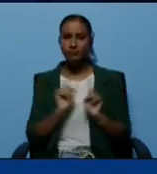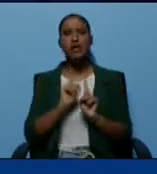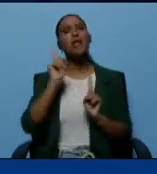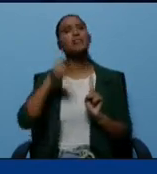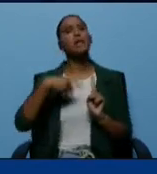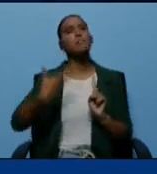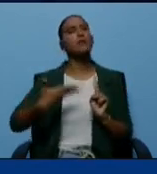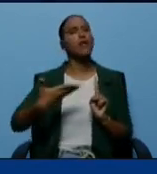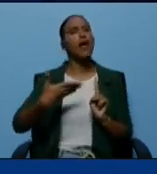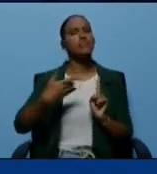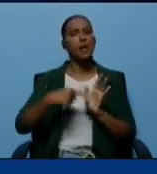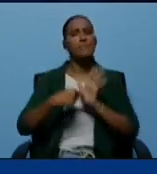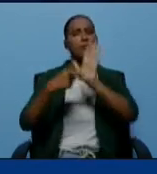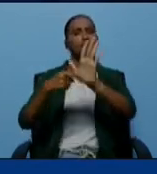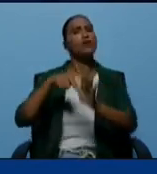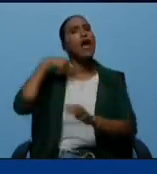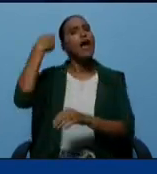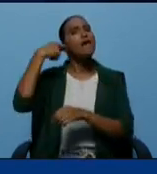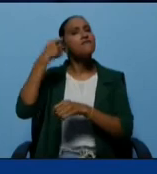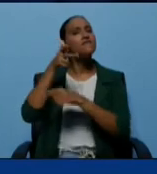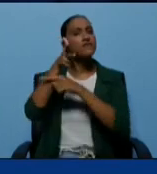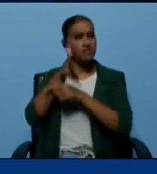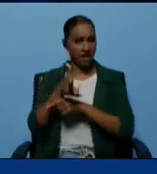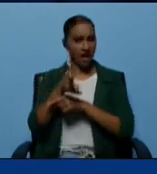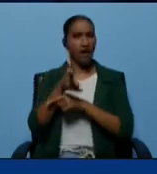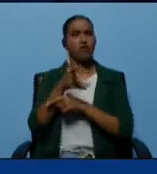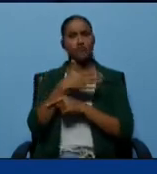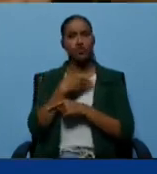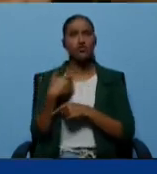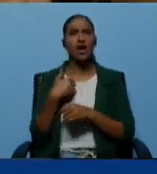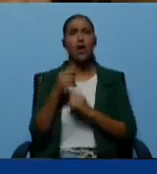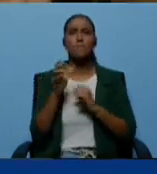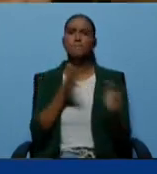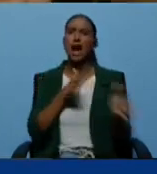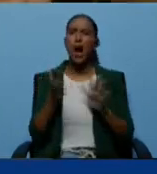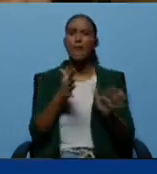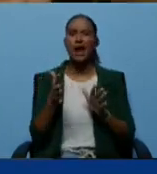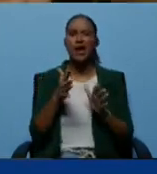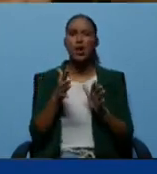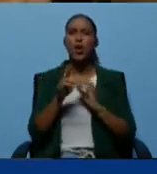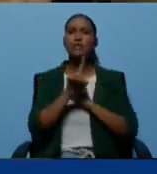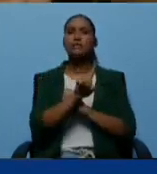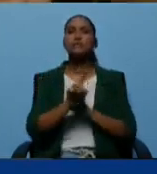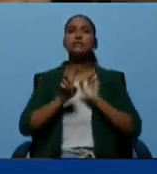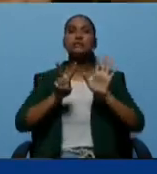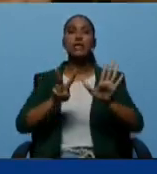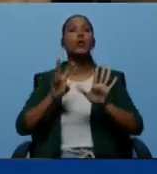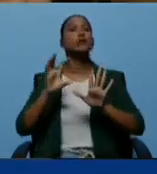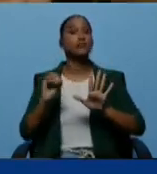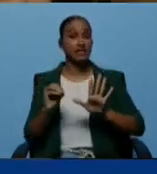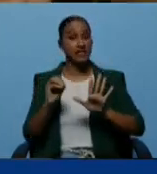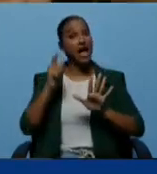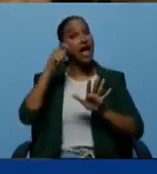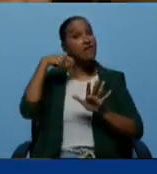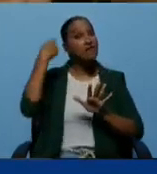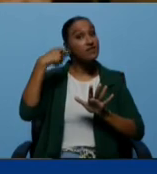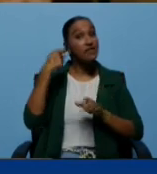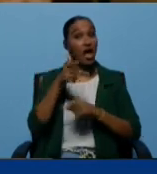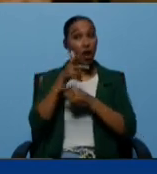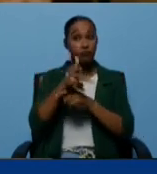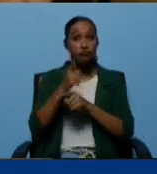video. Yo quiero destacar que tenemos 170, calculen ustedes, 170 videos